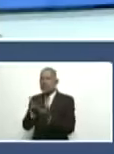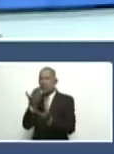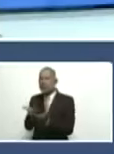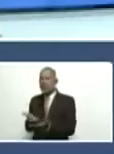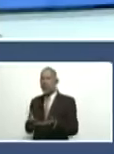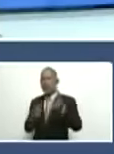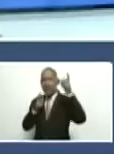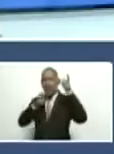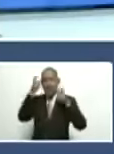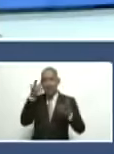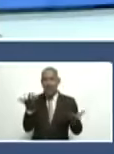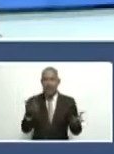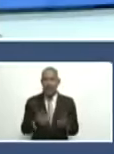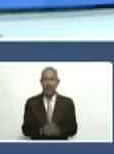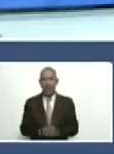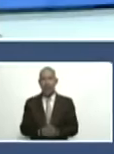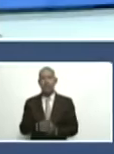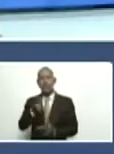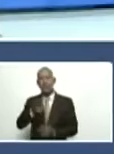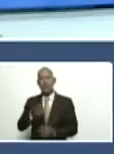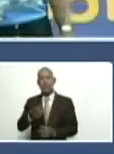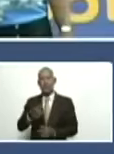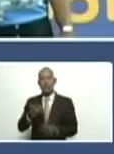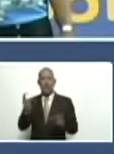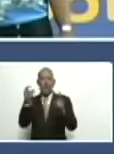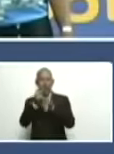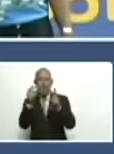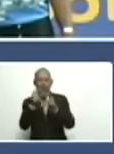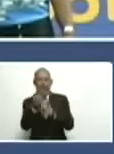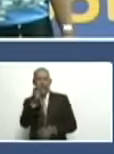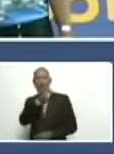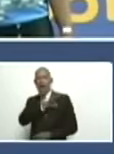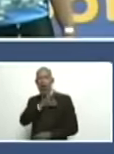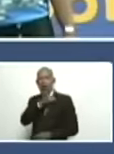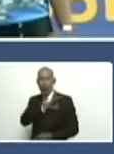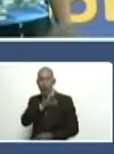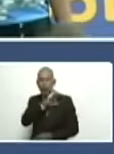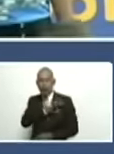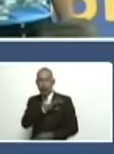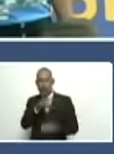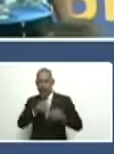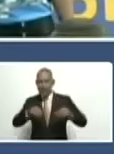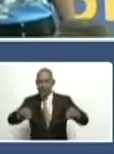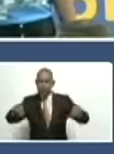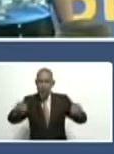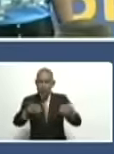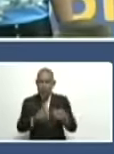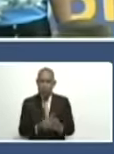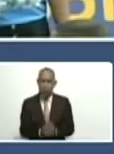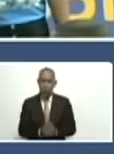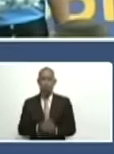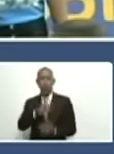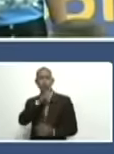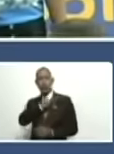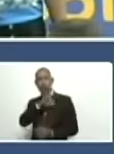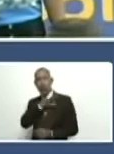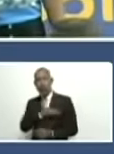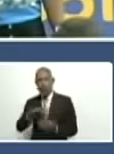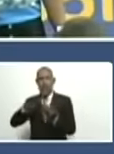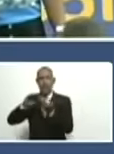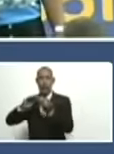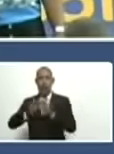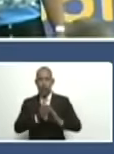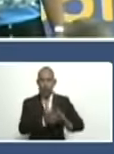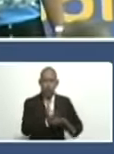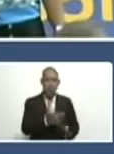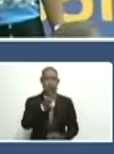Chávez es el concepto del socialismo en lo territorial, el socialismo en lo comunal, el socialismo